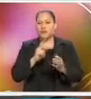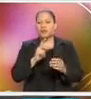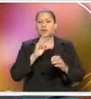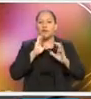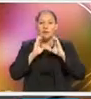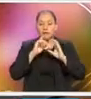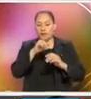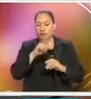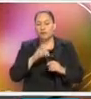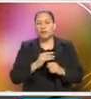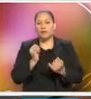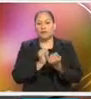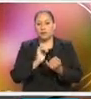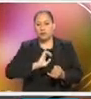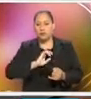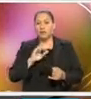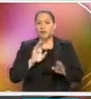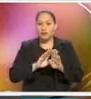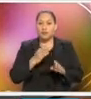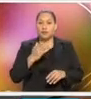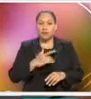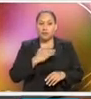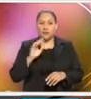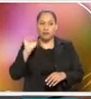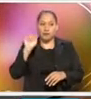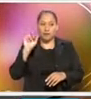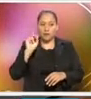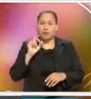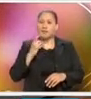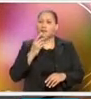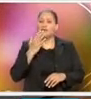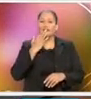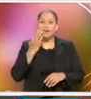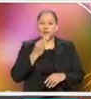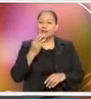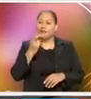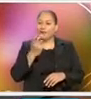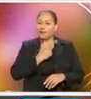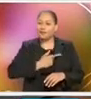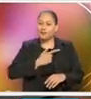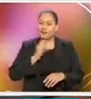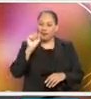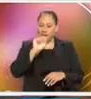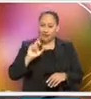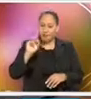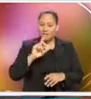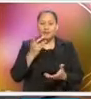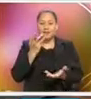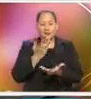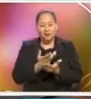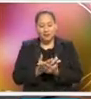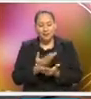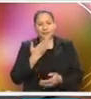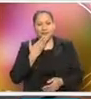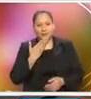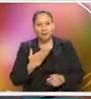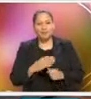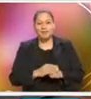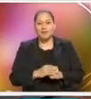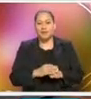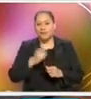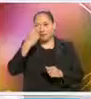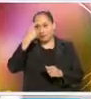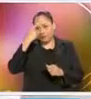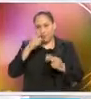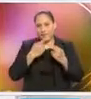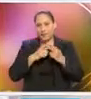fin de semana? Delicioso. Delicioso. Sí. Eso me gusta, cuando regresas del fin de semana descansado Cargada. y despejado, claro, ¿no? Para iniciar